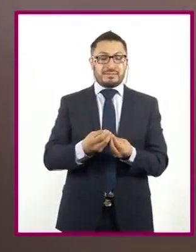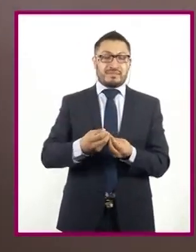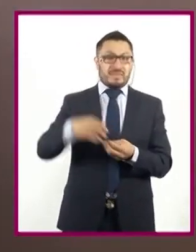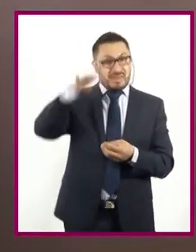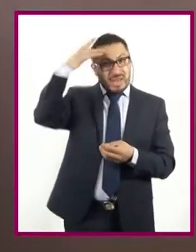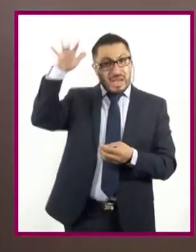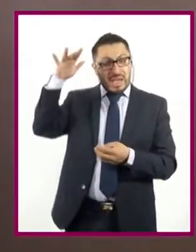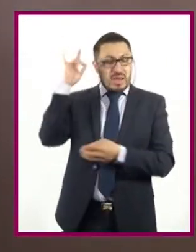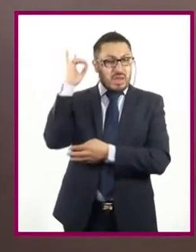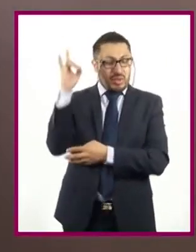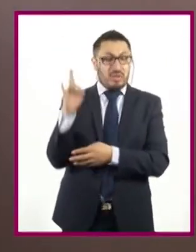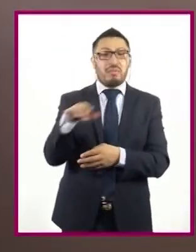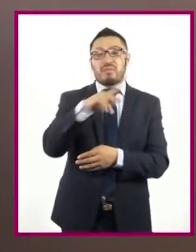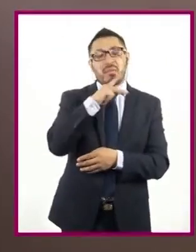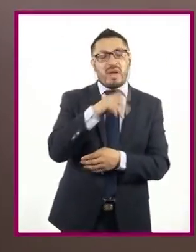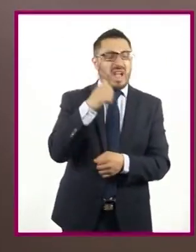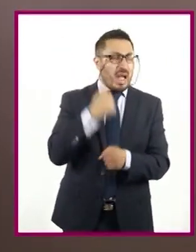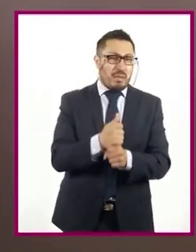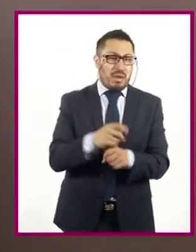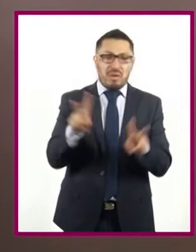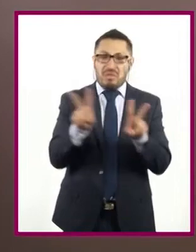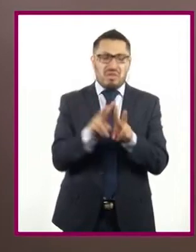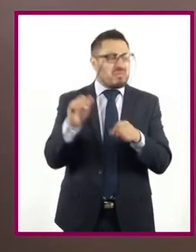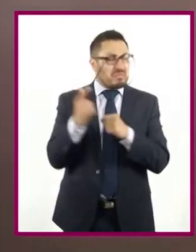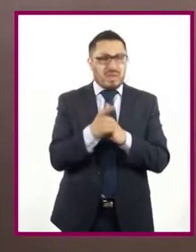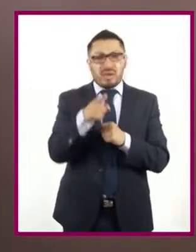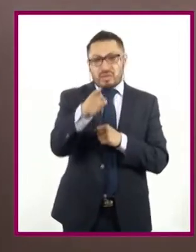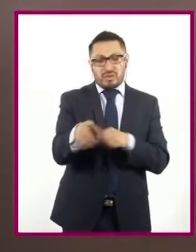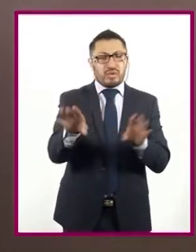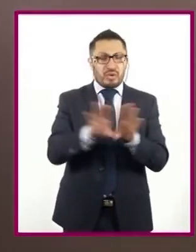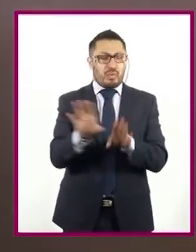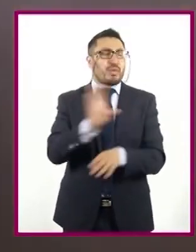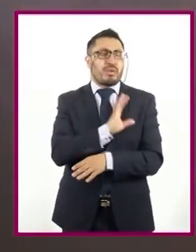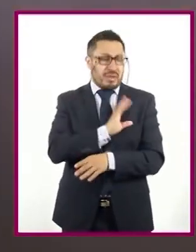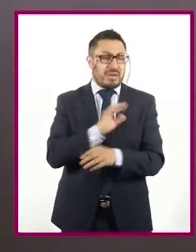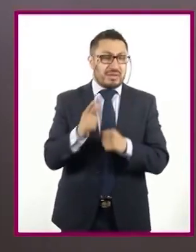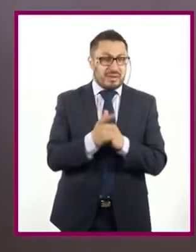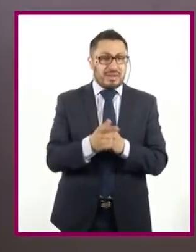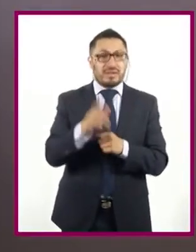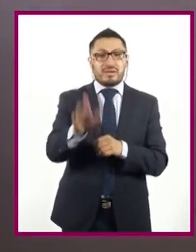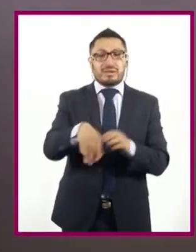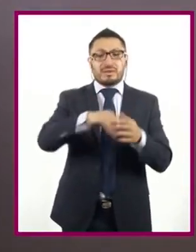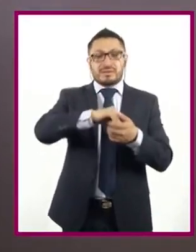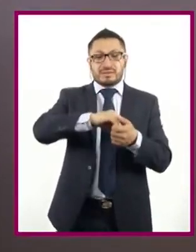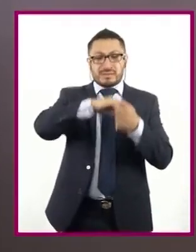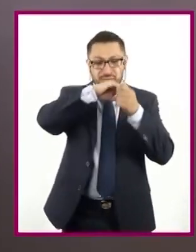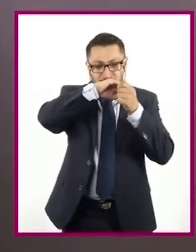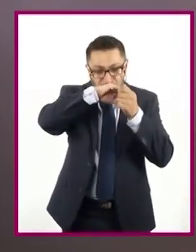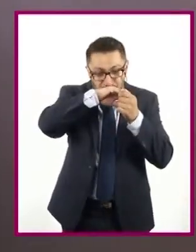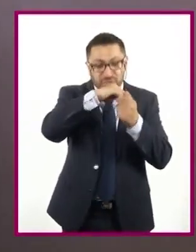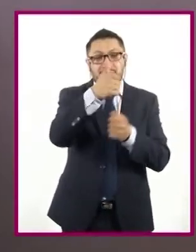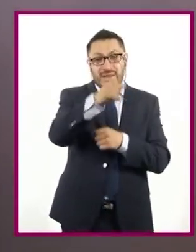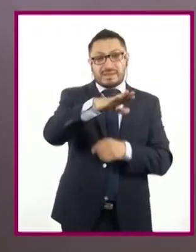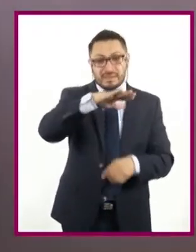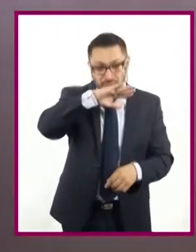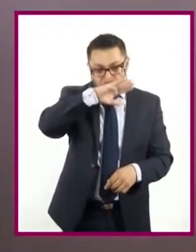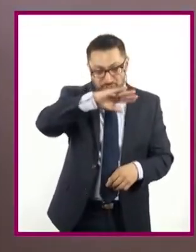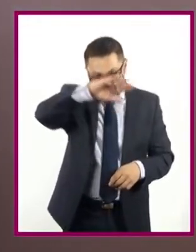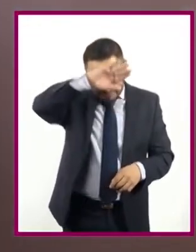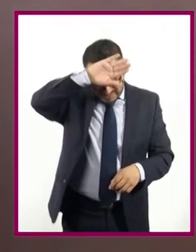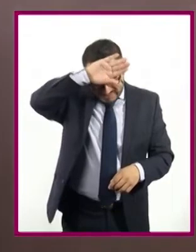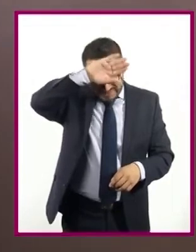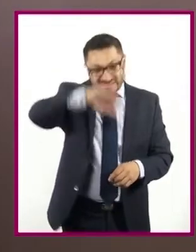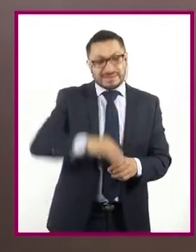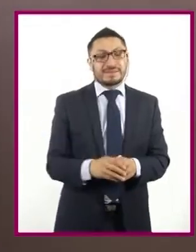padre, tu abuelo, incluso algún vecino, que tengas un afecto por él, se le besa la mano de esta forma y se le pone en la